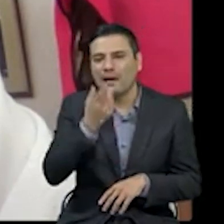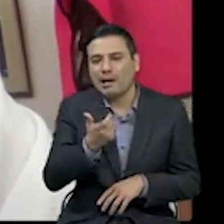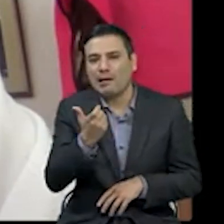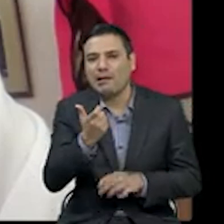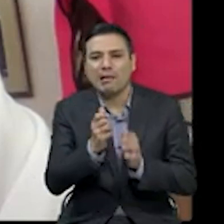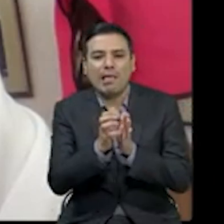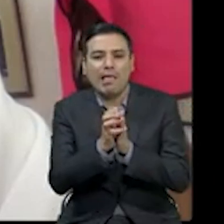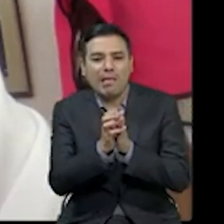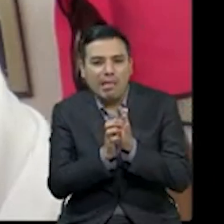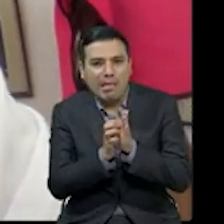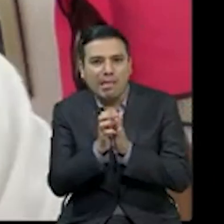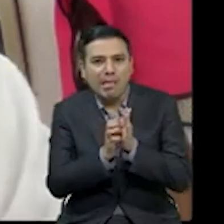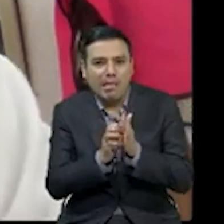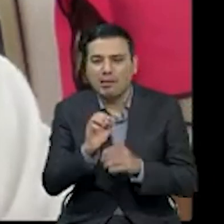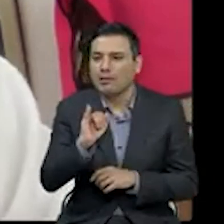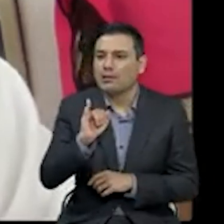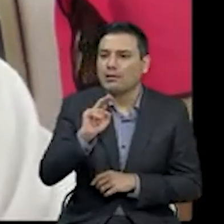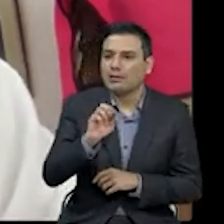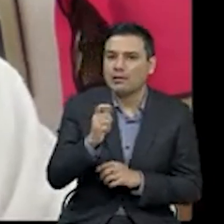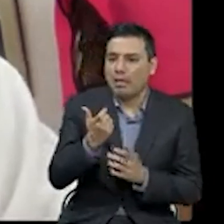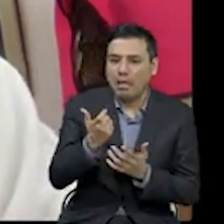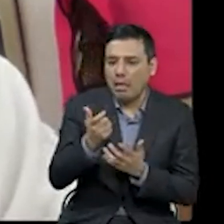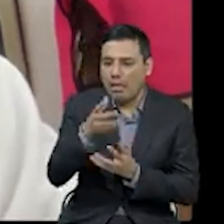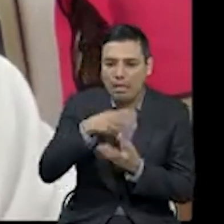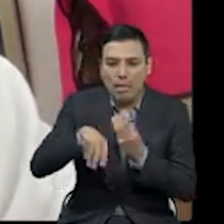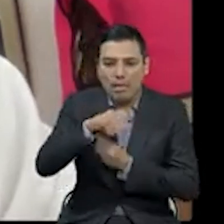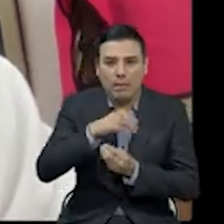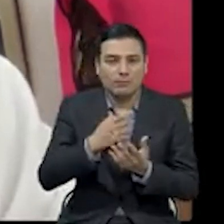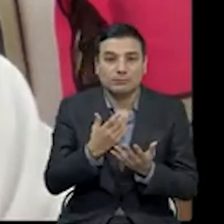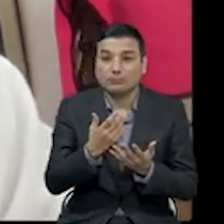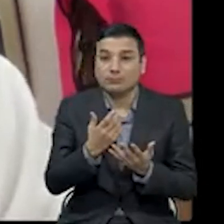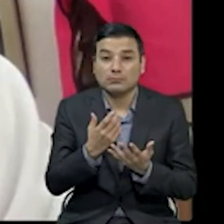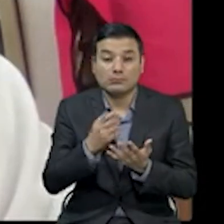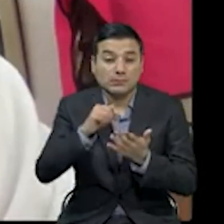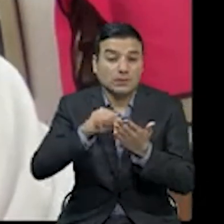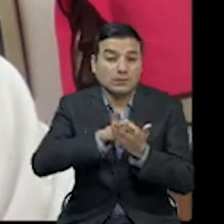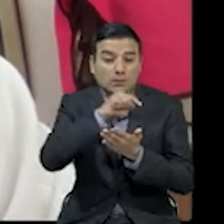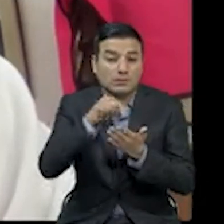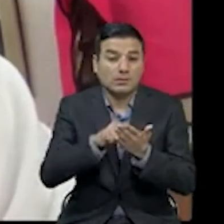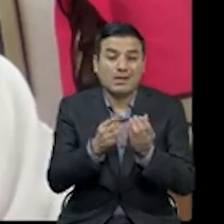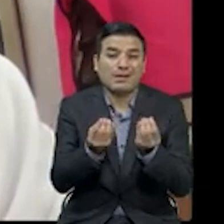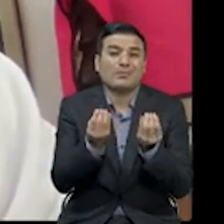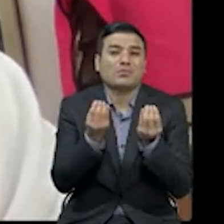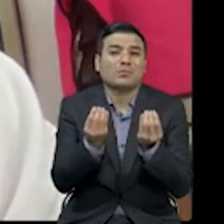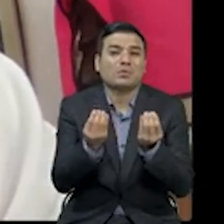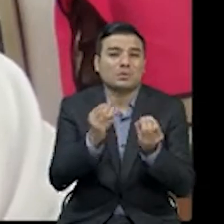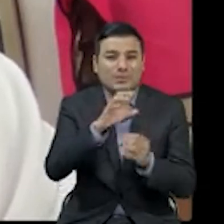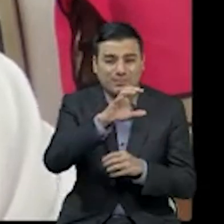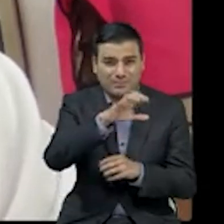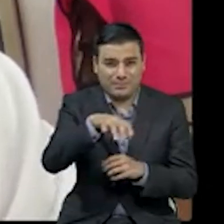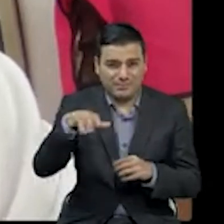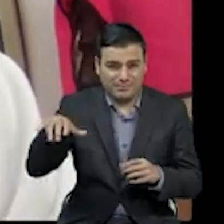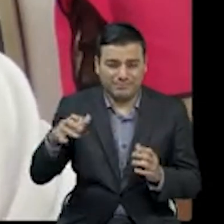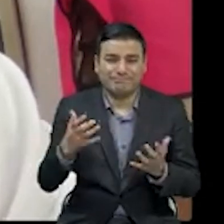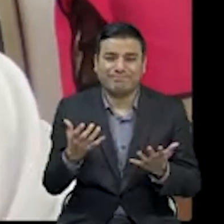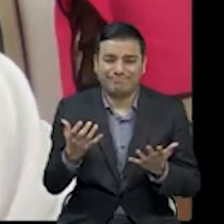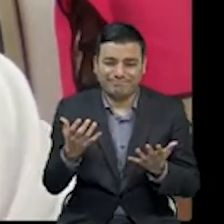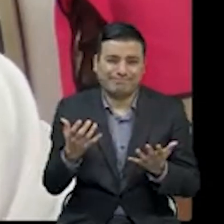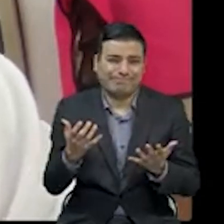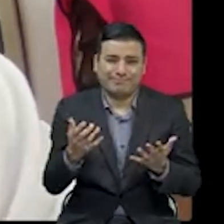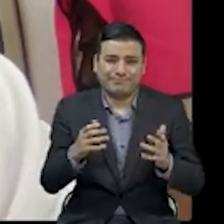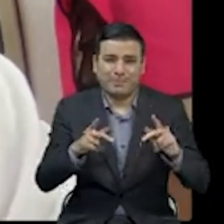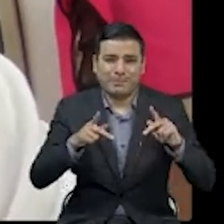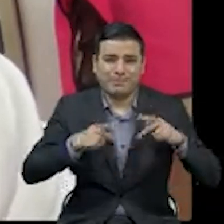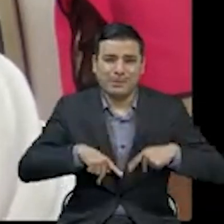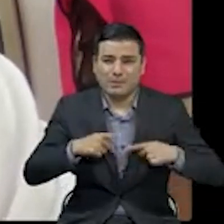En una parte importante de los lugares estamos fuera del mercado. Además, se sabía por calendario que iba a